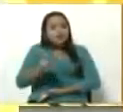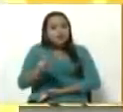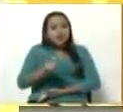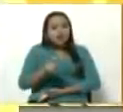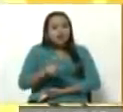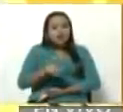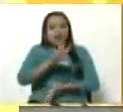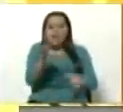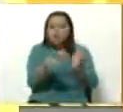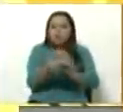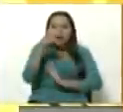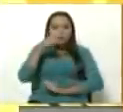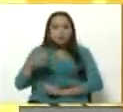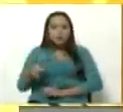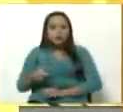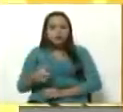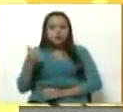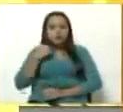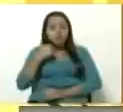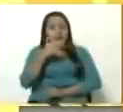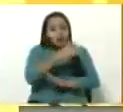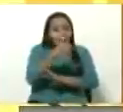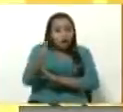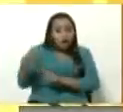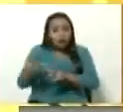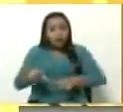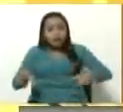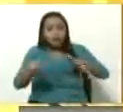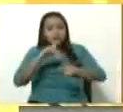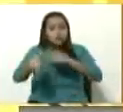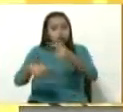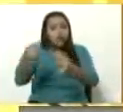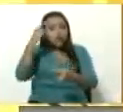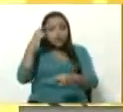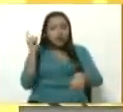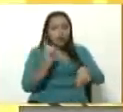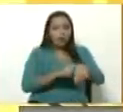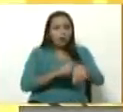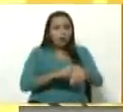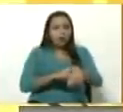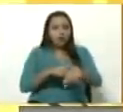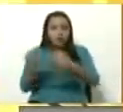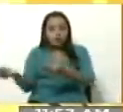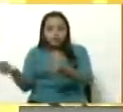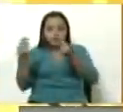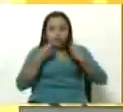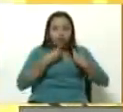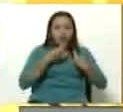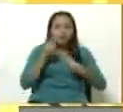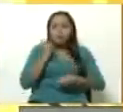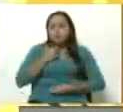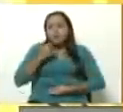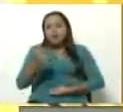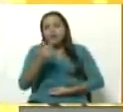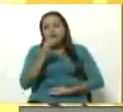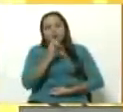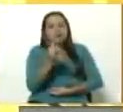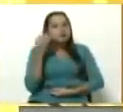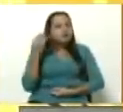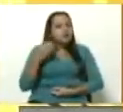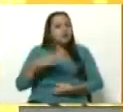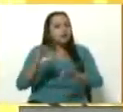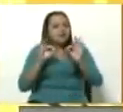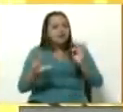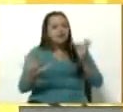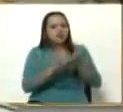pueblo, que en cada recorrido, bueno, a cada día, a cada hora, nos llegaba a nosotros un caso especialmente en el